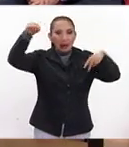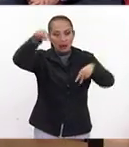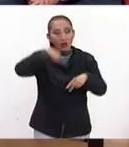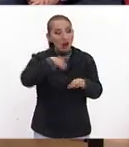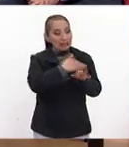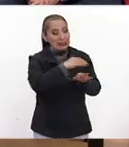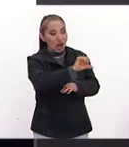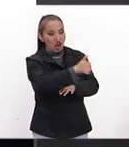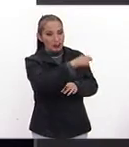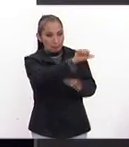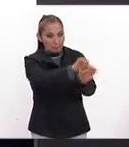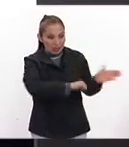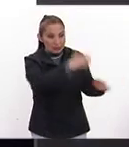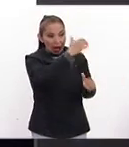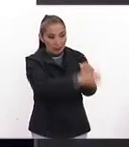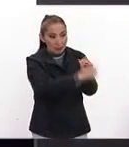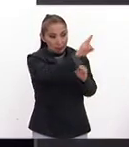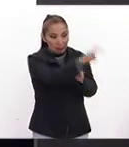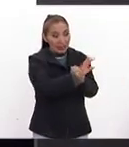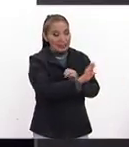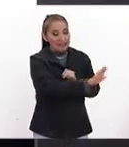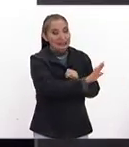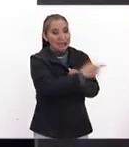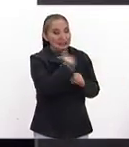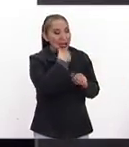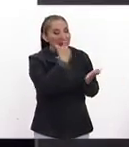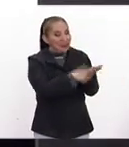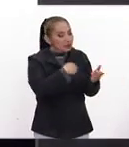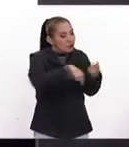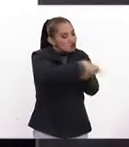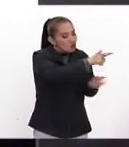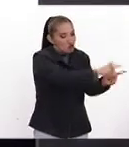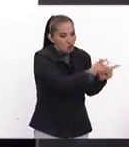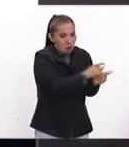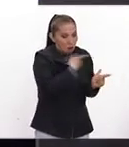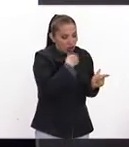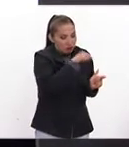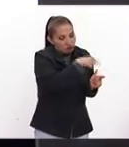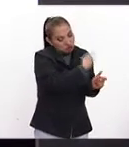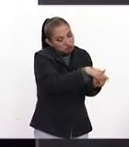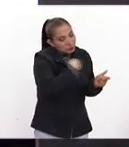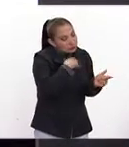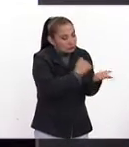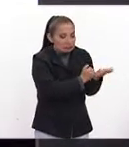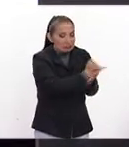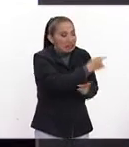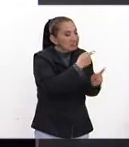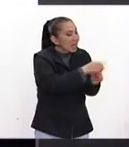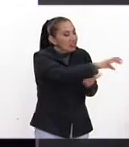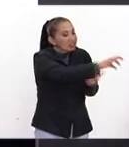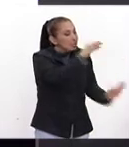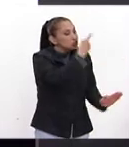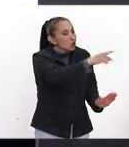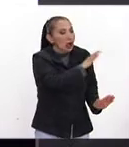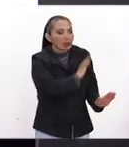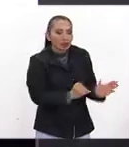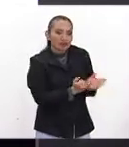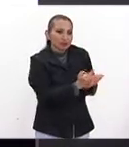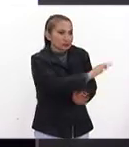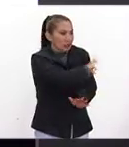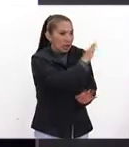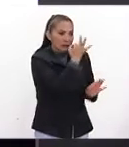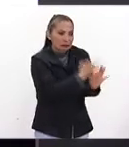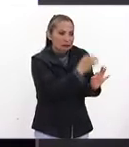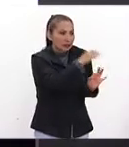el 11 de este mes, concluyen efectivamente los procesos internos de cada partido políticos. Ya tendrían que tener definiciones sobre quiénes van a ser sus candidaturas